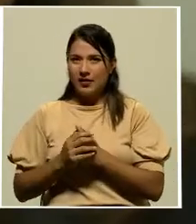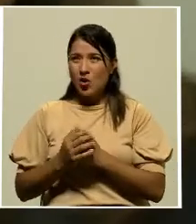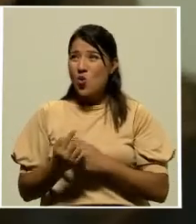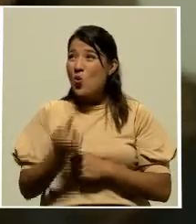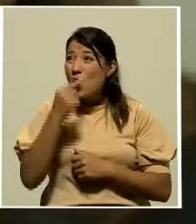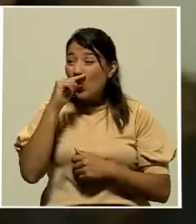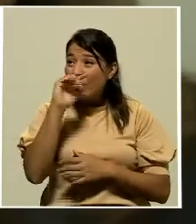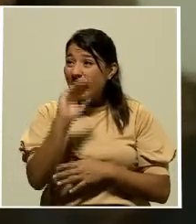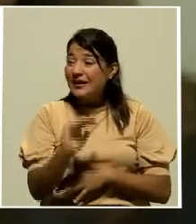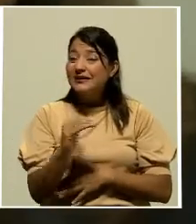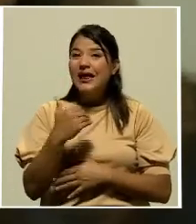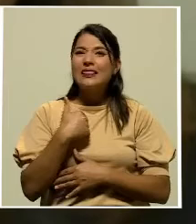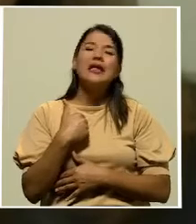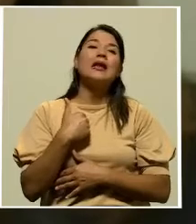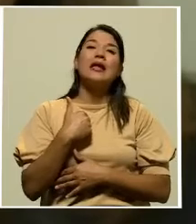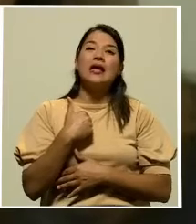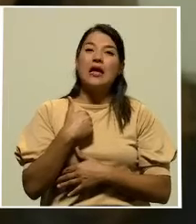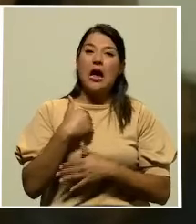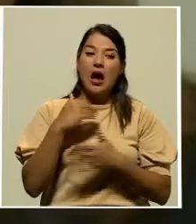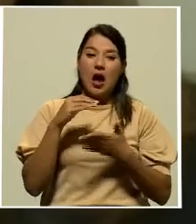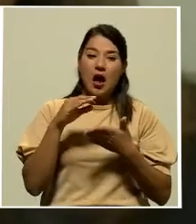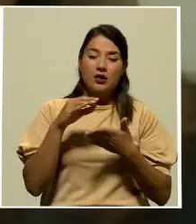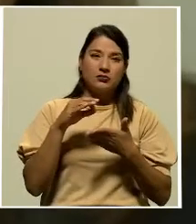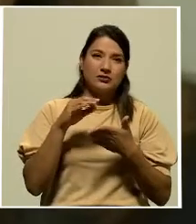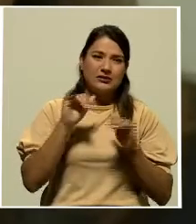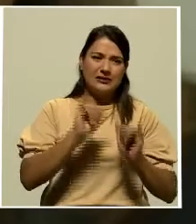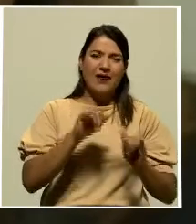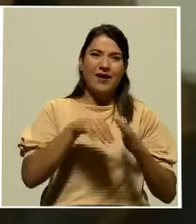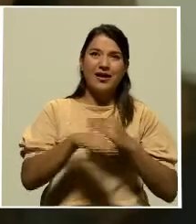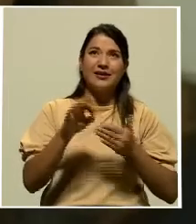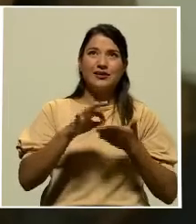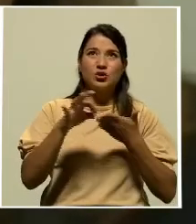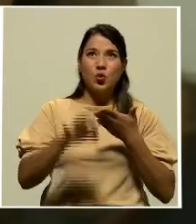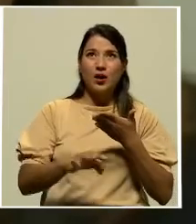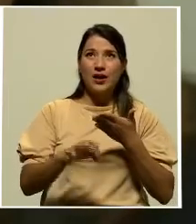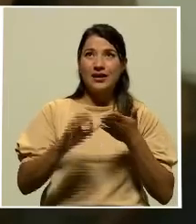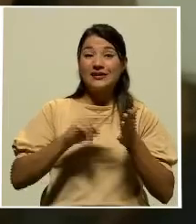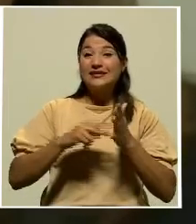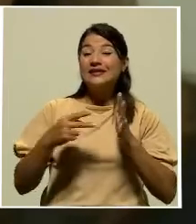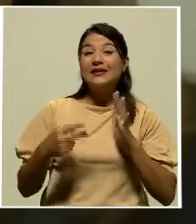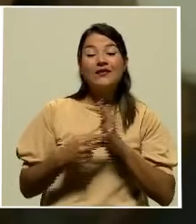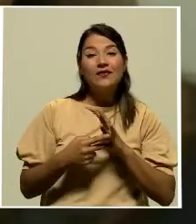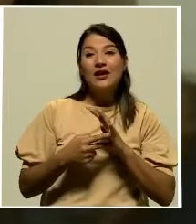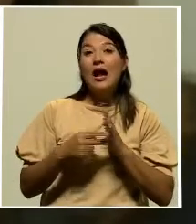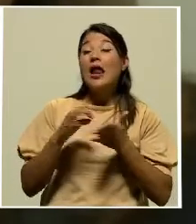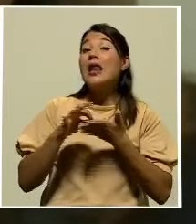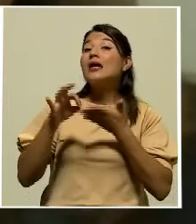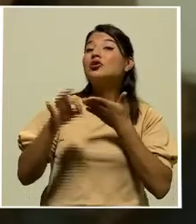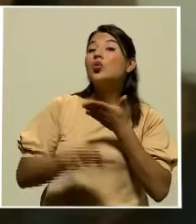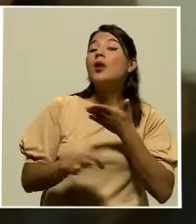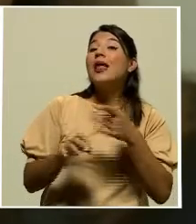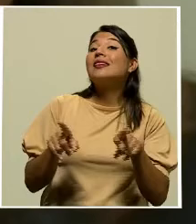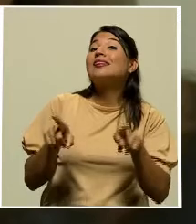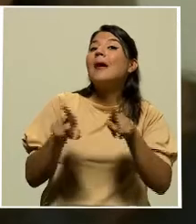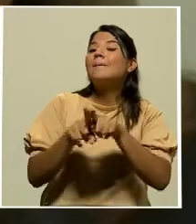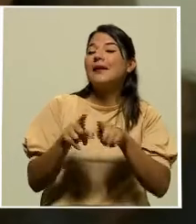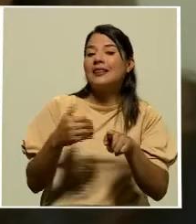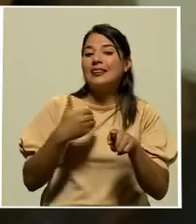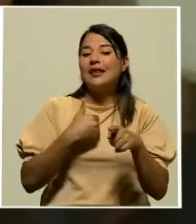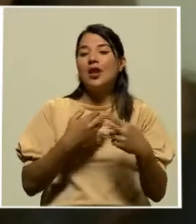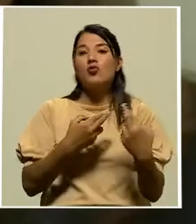en la escuela primaria. Es decir, la escuela tiene además la